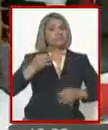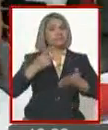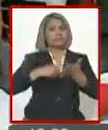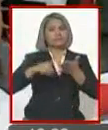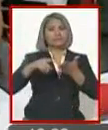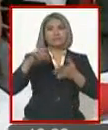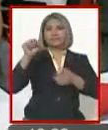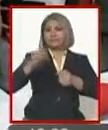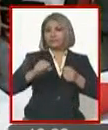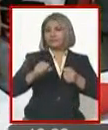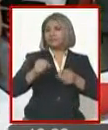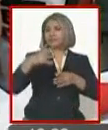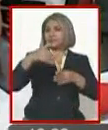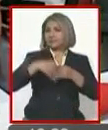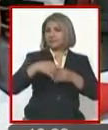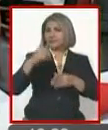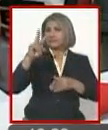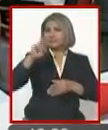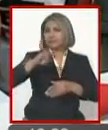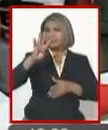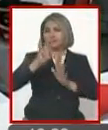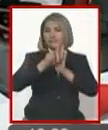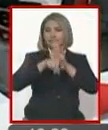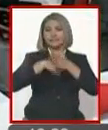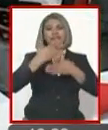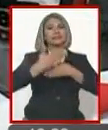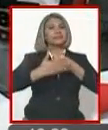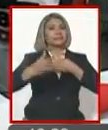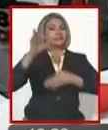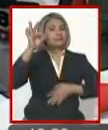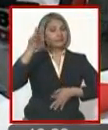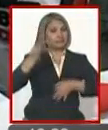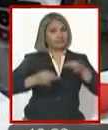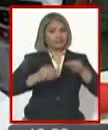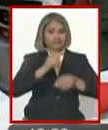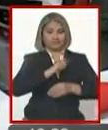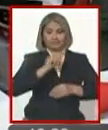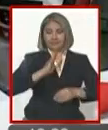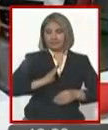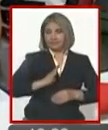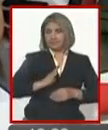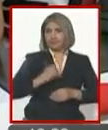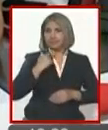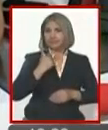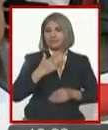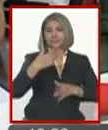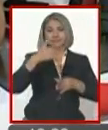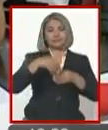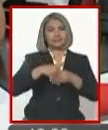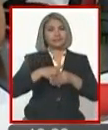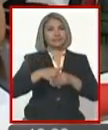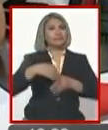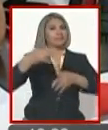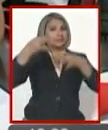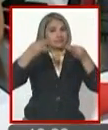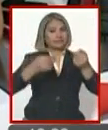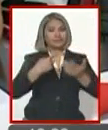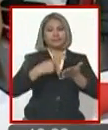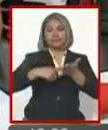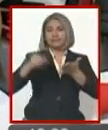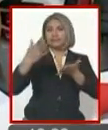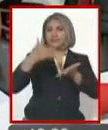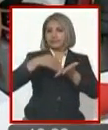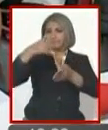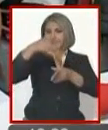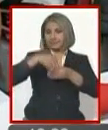aprueba o no la repostulación 24 horas después si éste el tribunal supremo electoral decide aprobar